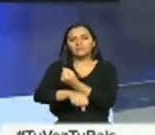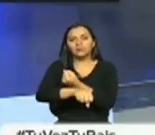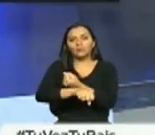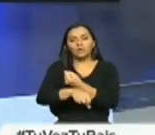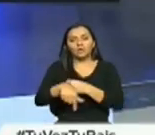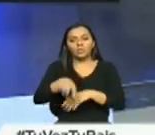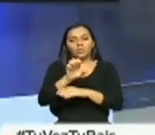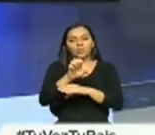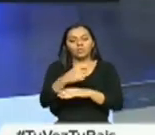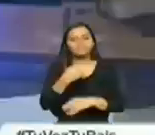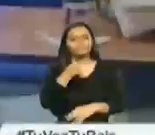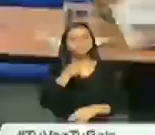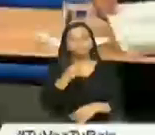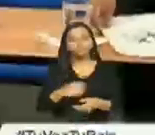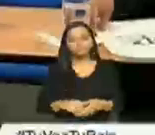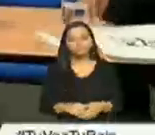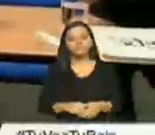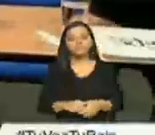fútbol nacional.